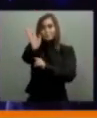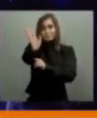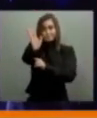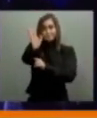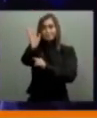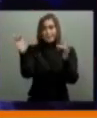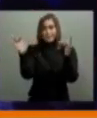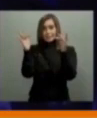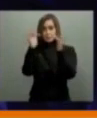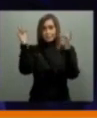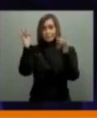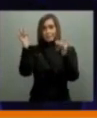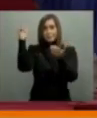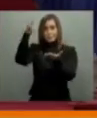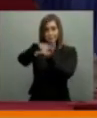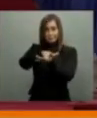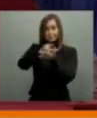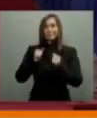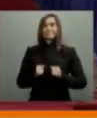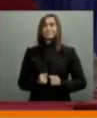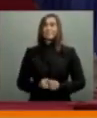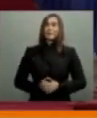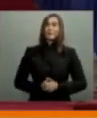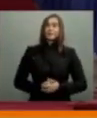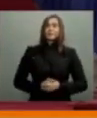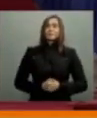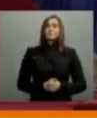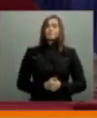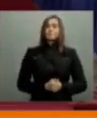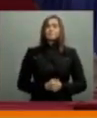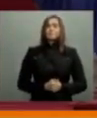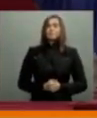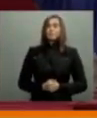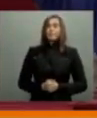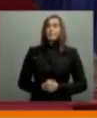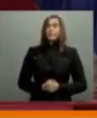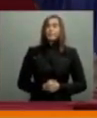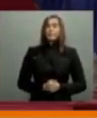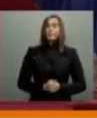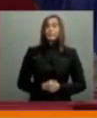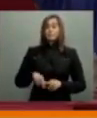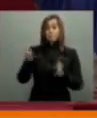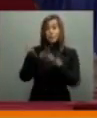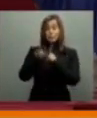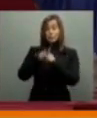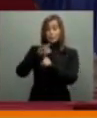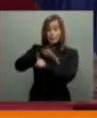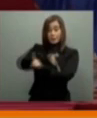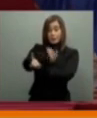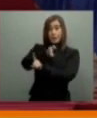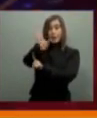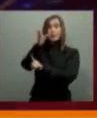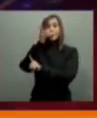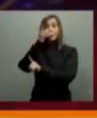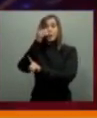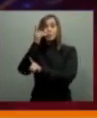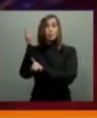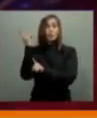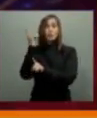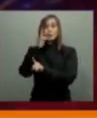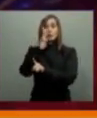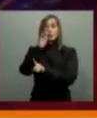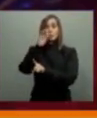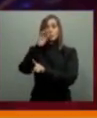propia que hay que reconocerla pero yo entiendo que el presidente debe de tener ha debido de tener una